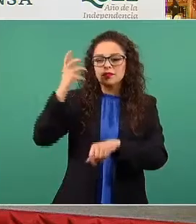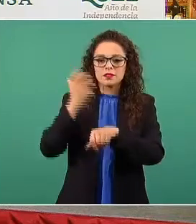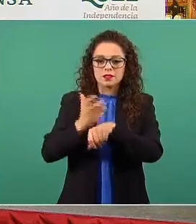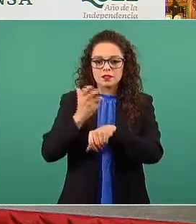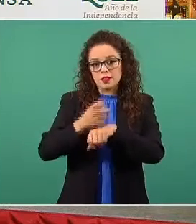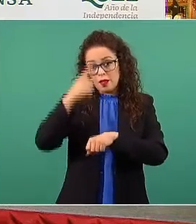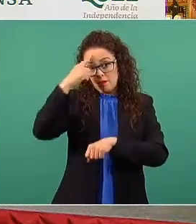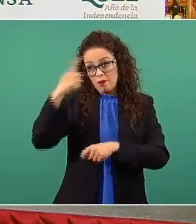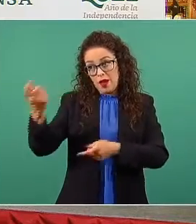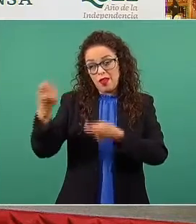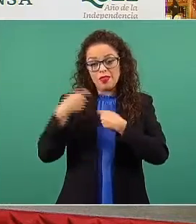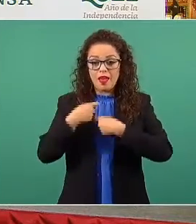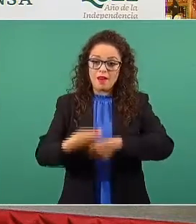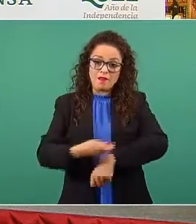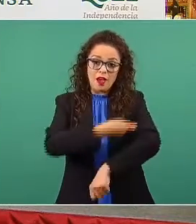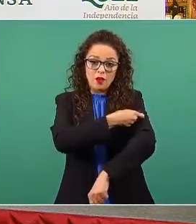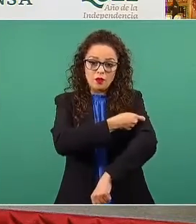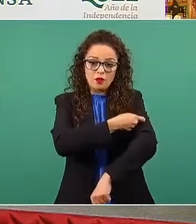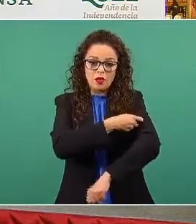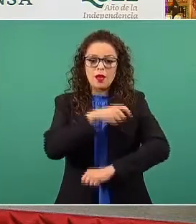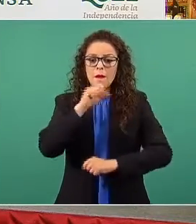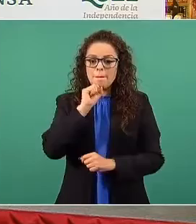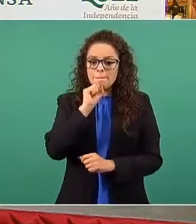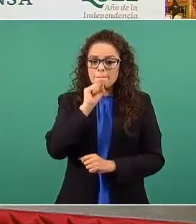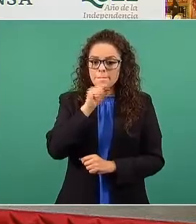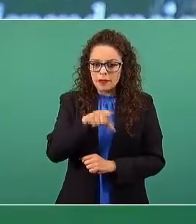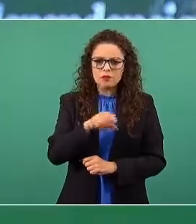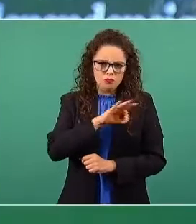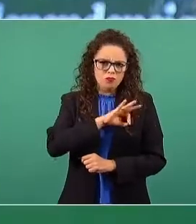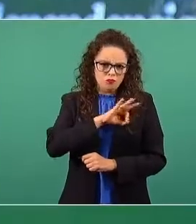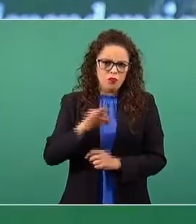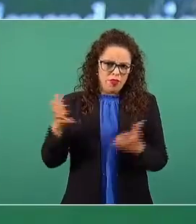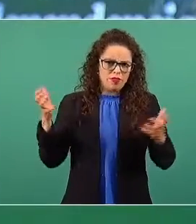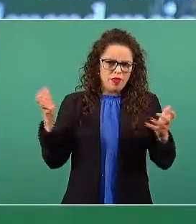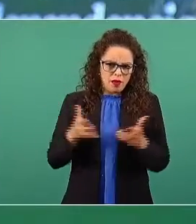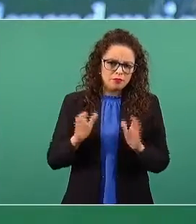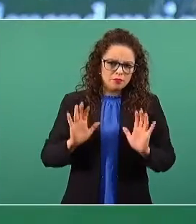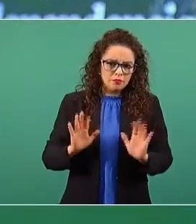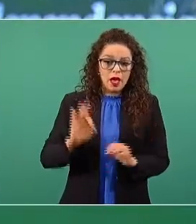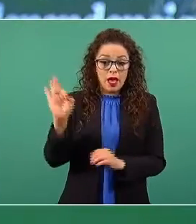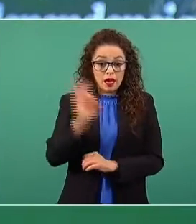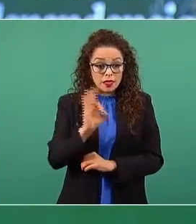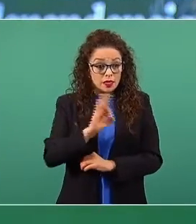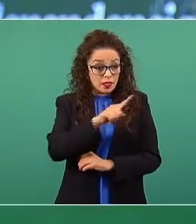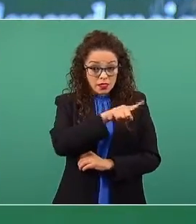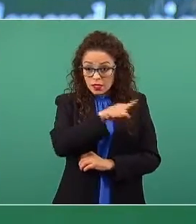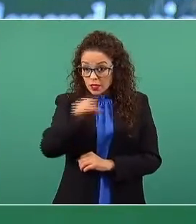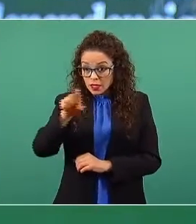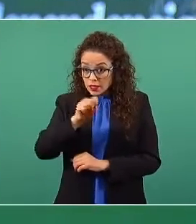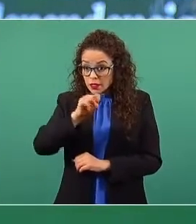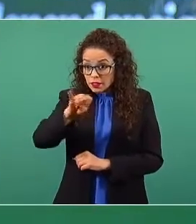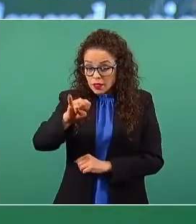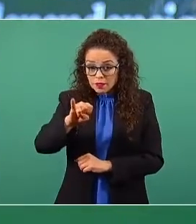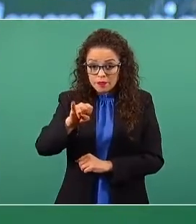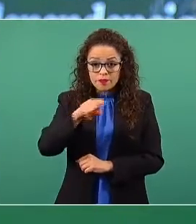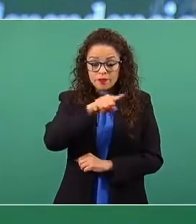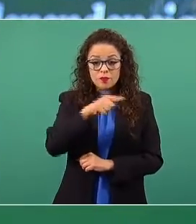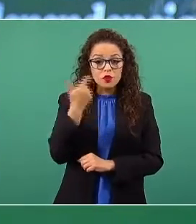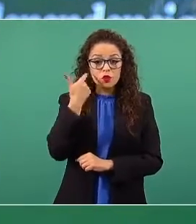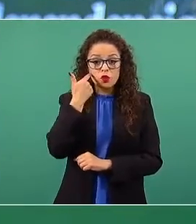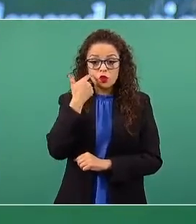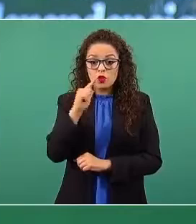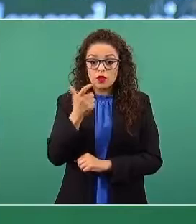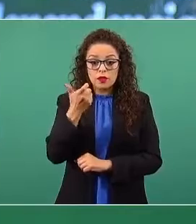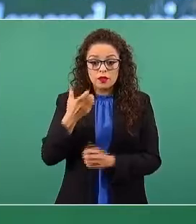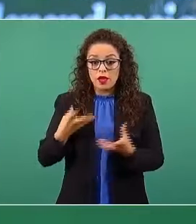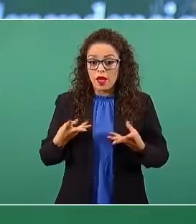Unidos a vacunar, también pudieron haber hecho esto. Si esta es su situación y usted ya no quiere gastar más